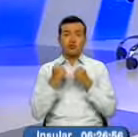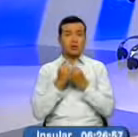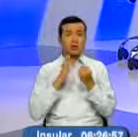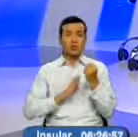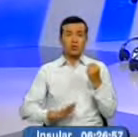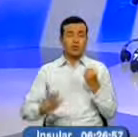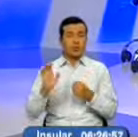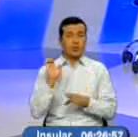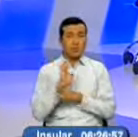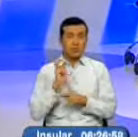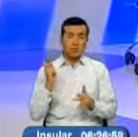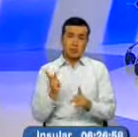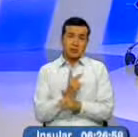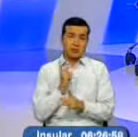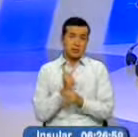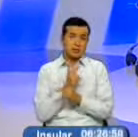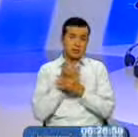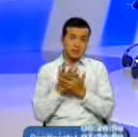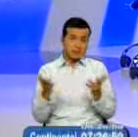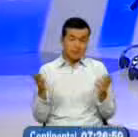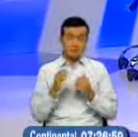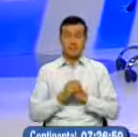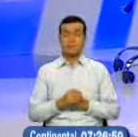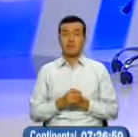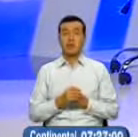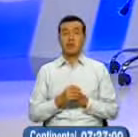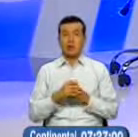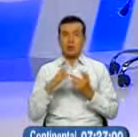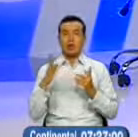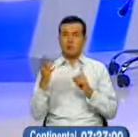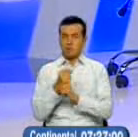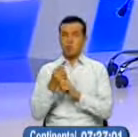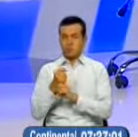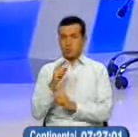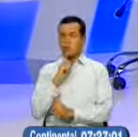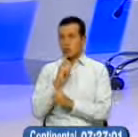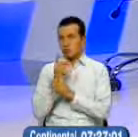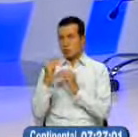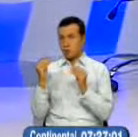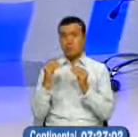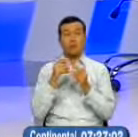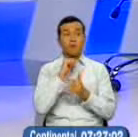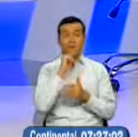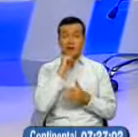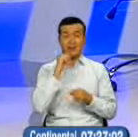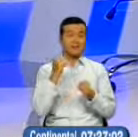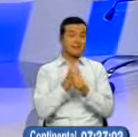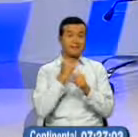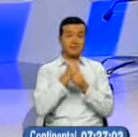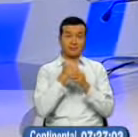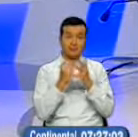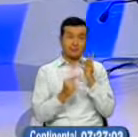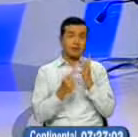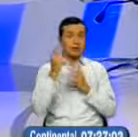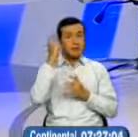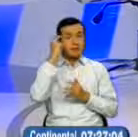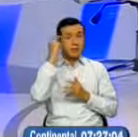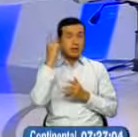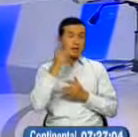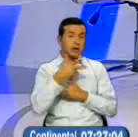ecuatoriana en algunos aspectos. Hay muchos logros en ese sentido, pero hay mucho que trabajar, porque tú piensas